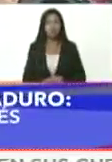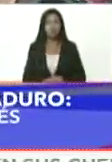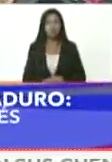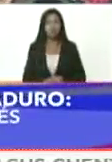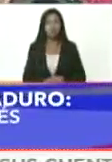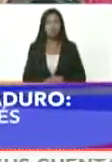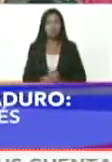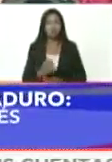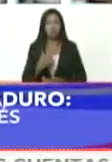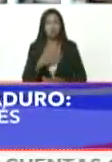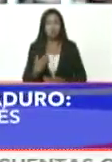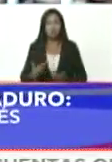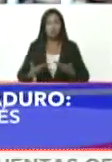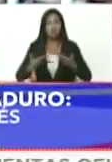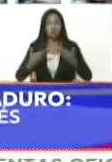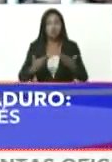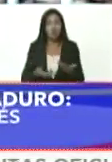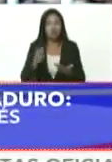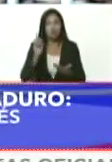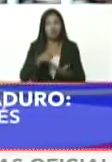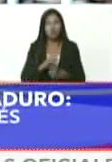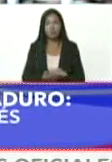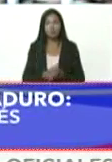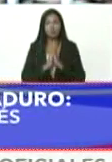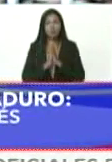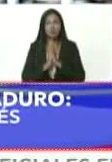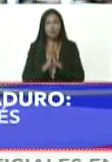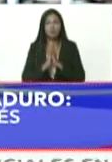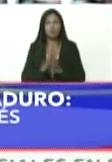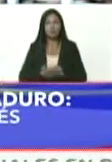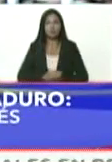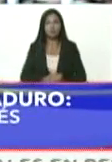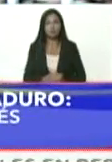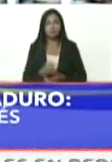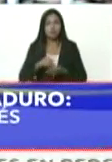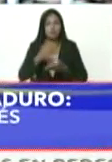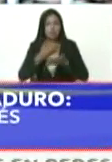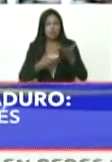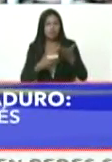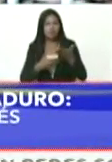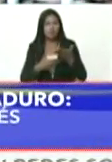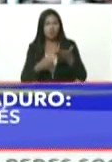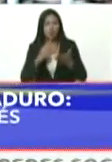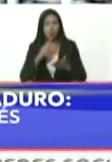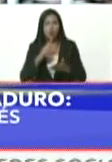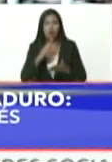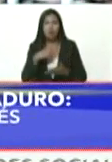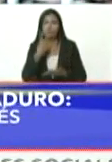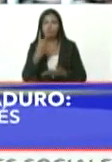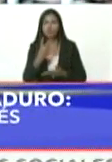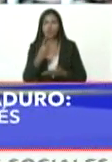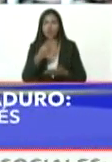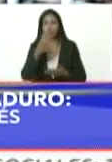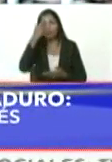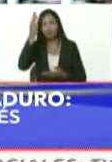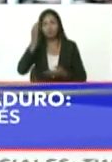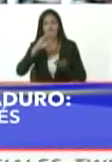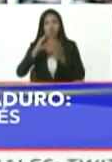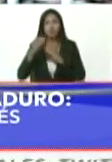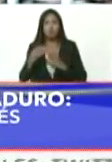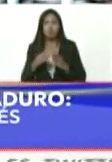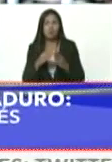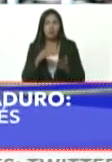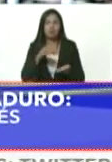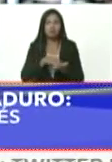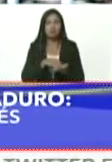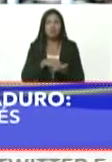Yo quiero entregar... Por favor, aquí tenemos a una vocera de los consejos comunales del estado de